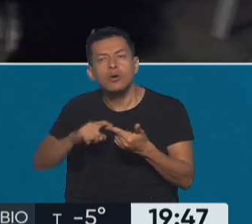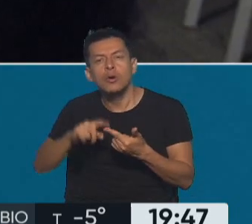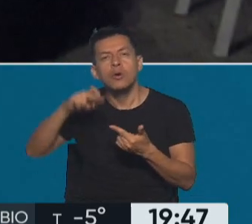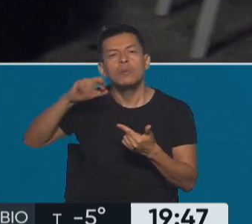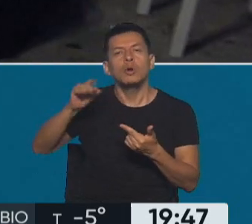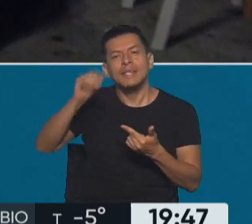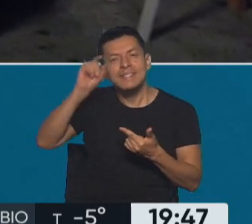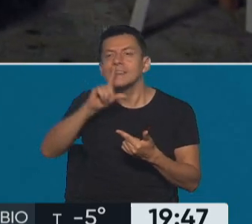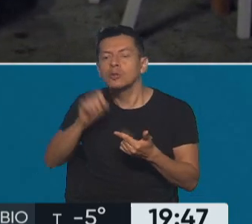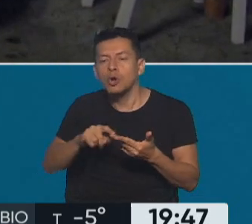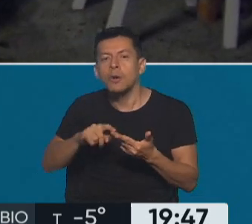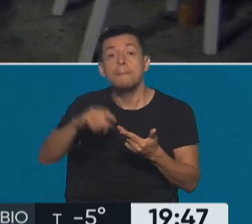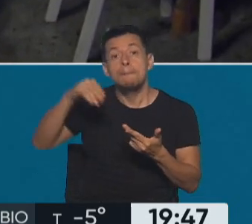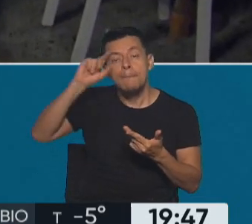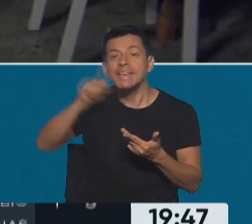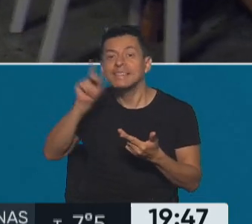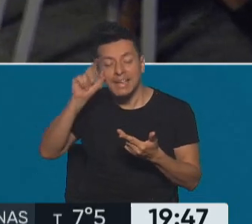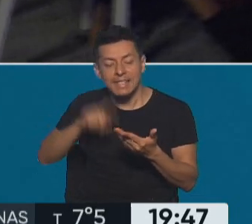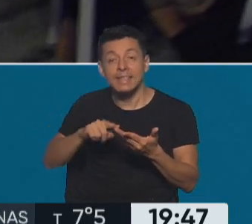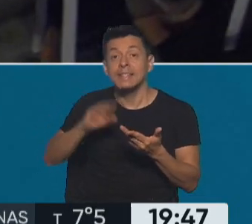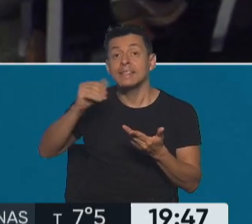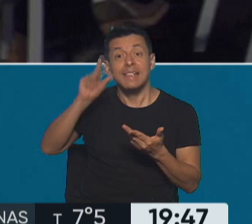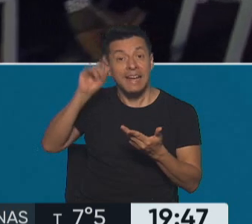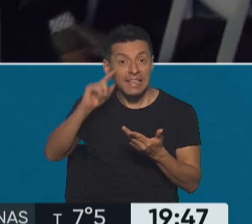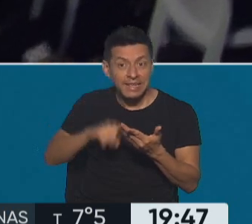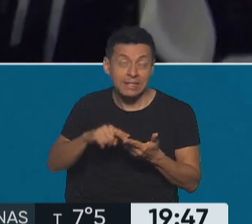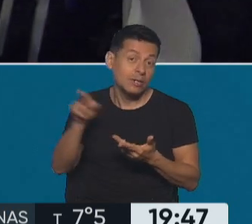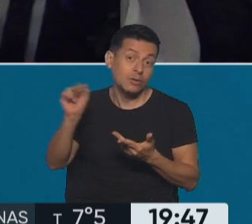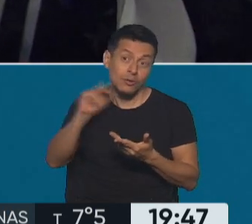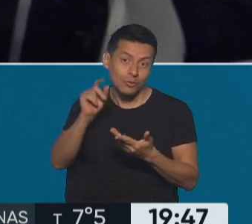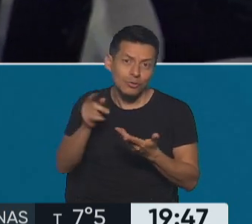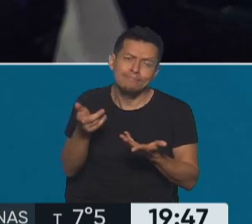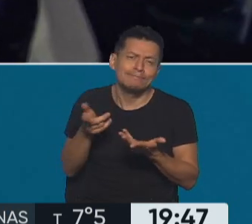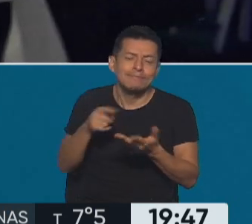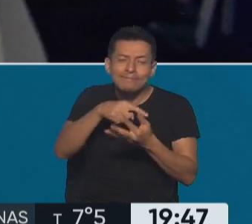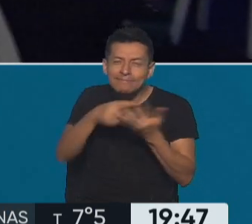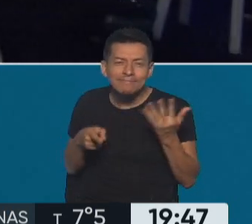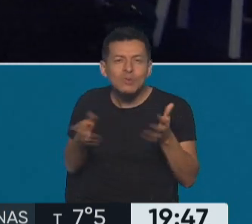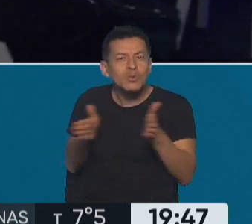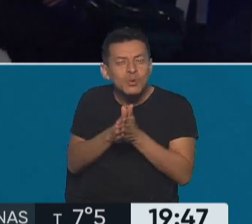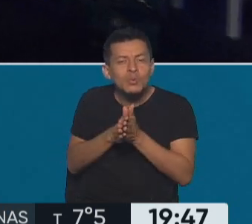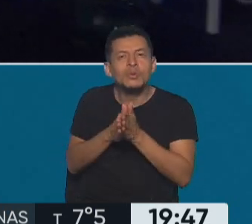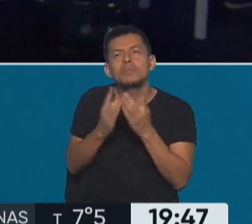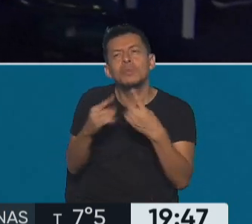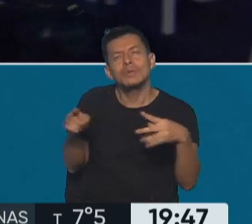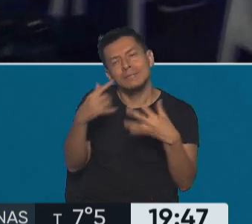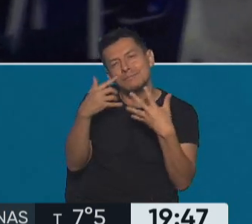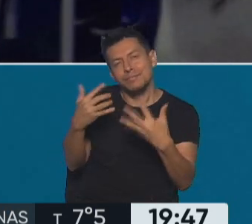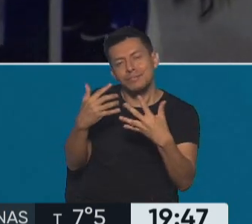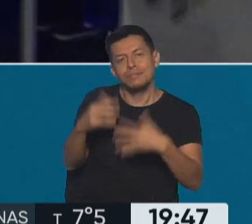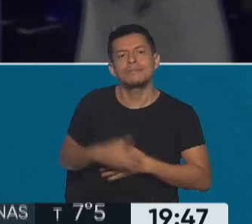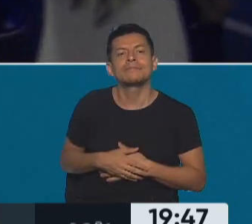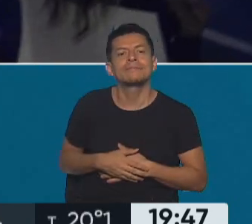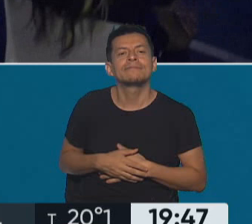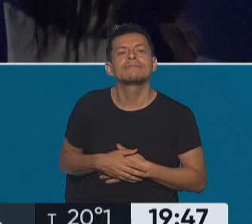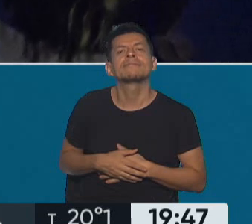Nito Mestre, por supuesto Charlie, cantando David Lebón también, los temas, ¿no? Históricos. O acá tendría que estar la Radice, que es para